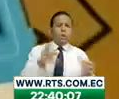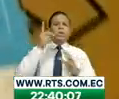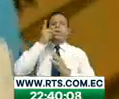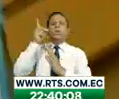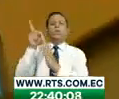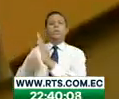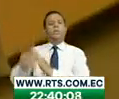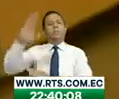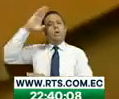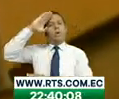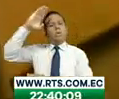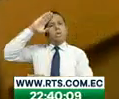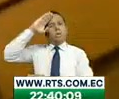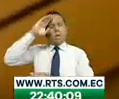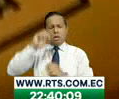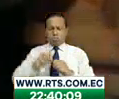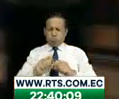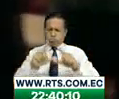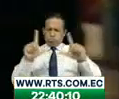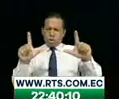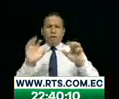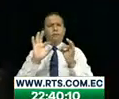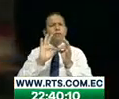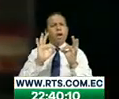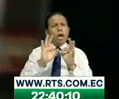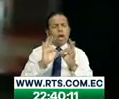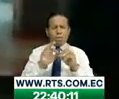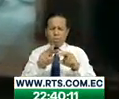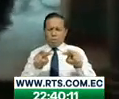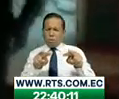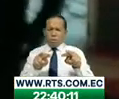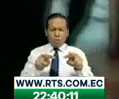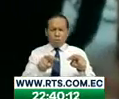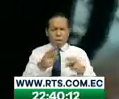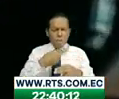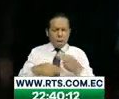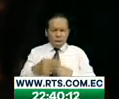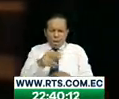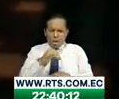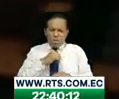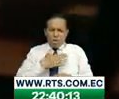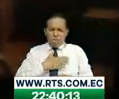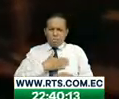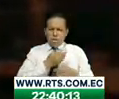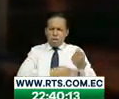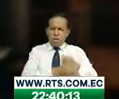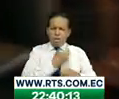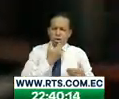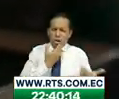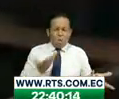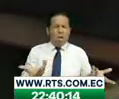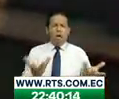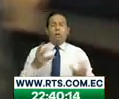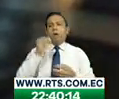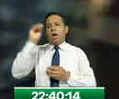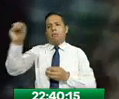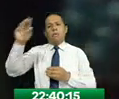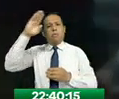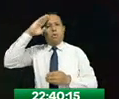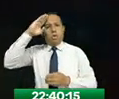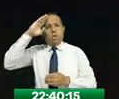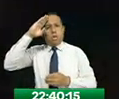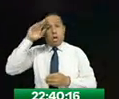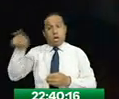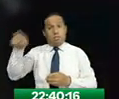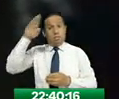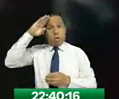mercadería era ofertada al público. Agentes de la PJ se mostraron interesados, consiguieron la dirección y llegaron hasta el Valle de los Chillos,